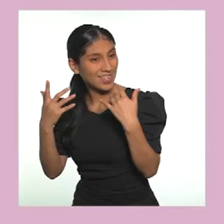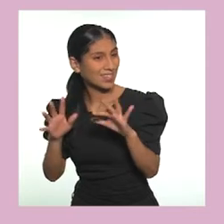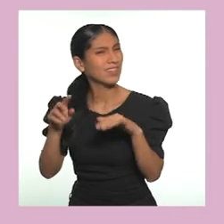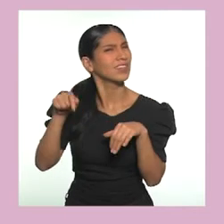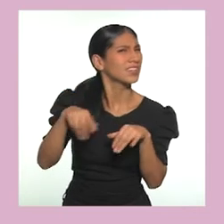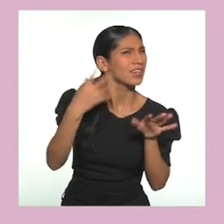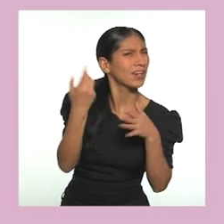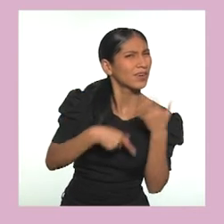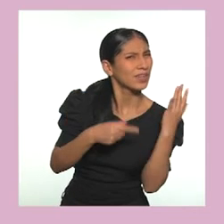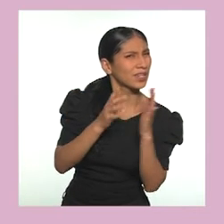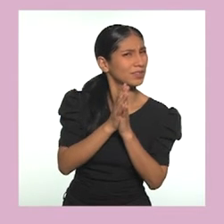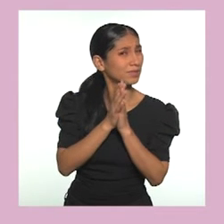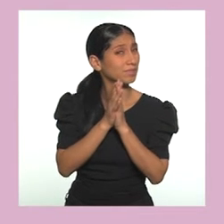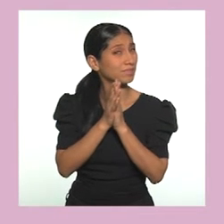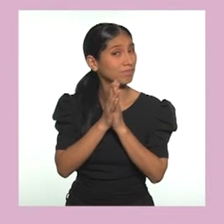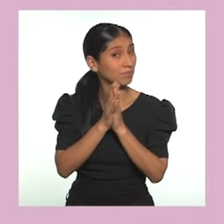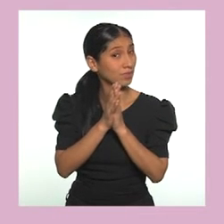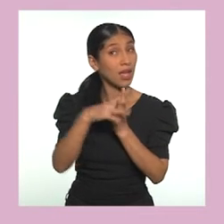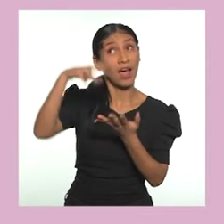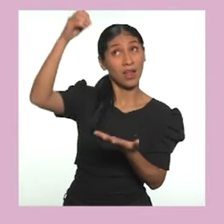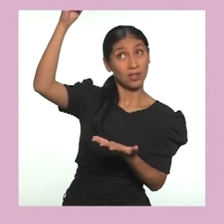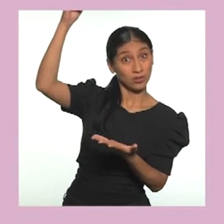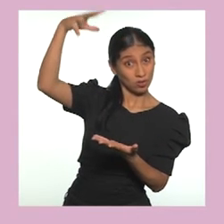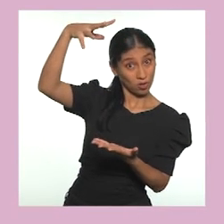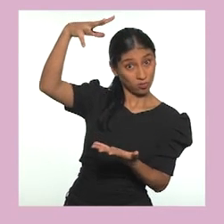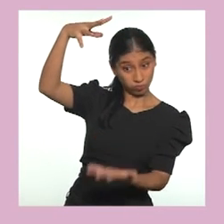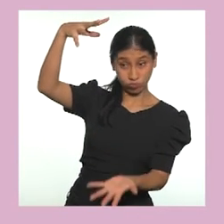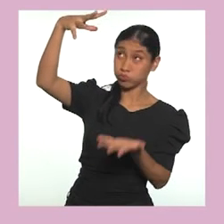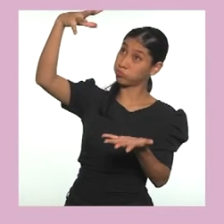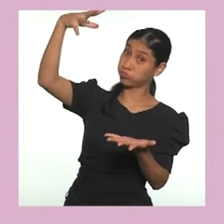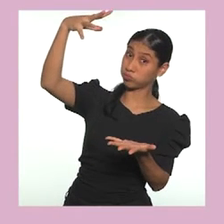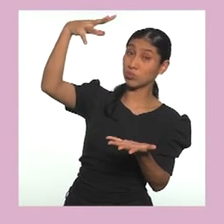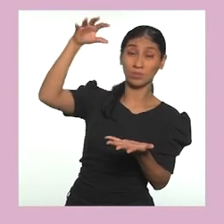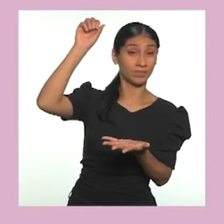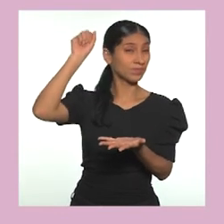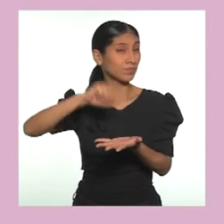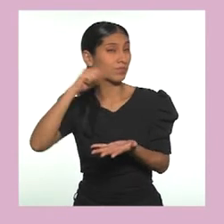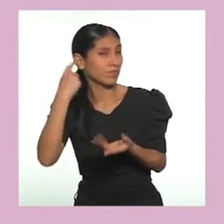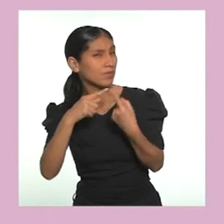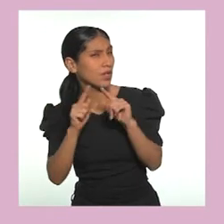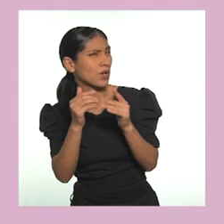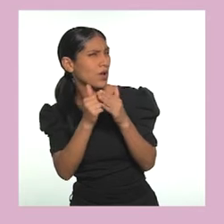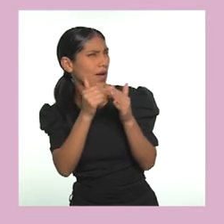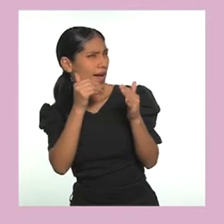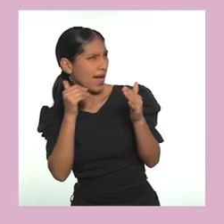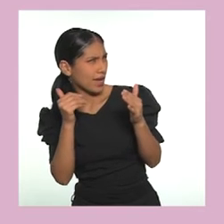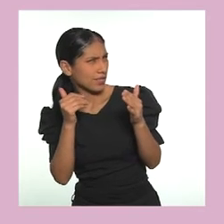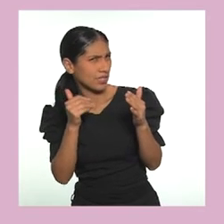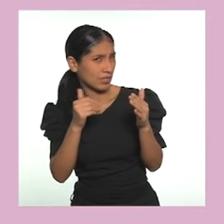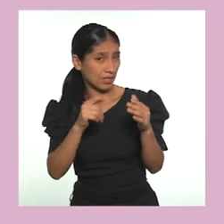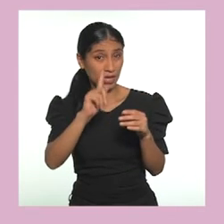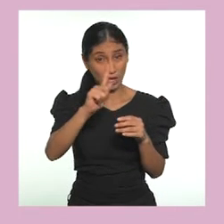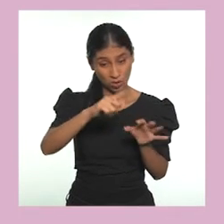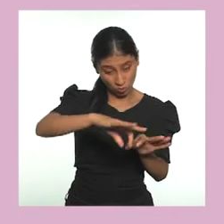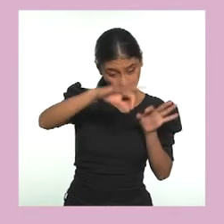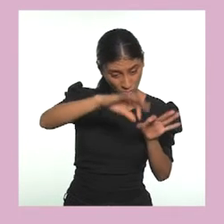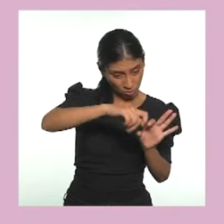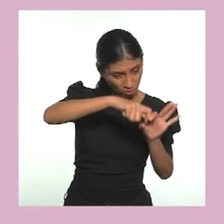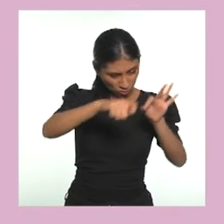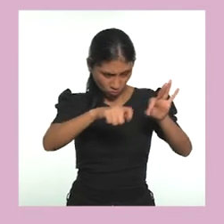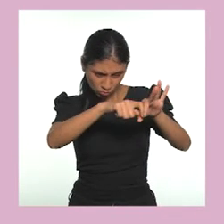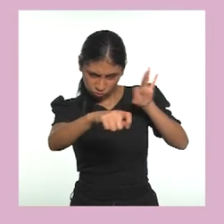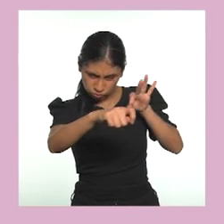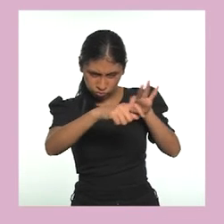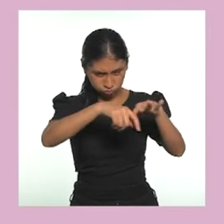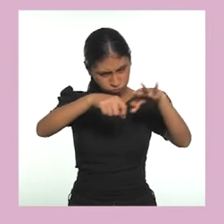está. ¿Y ahora le ponemos al sol? Sí, pero antes vamos a amarrarlas en un